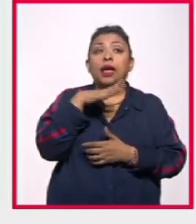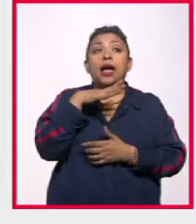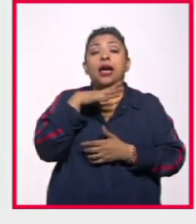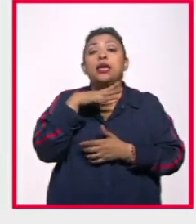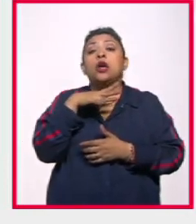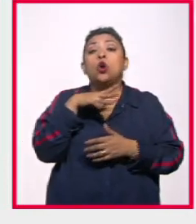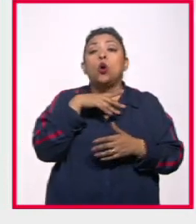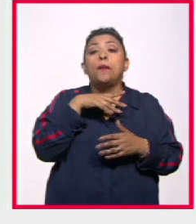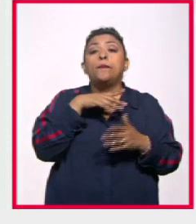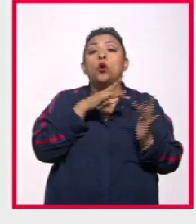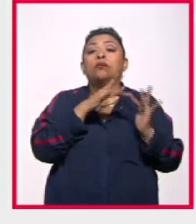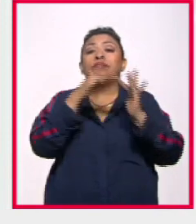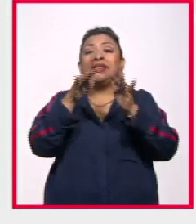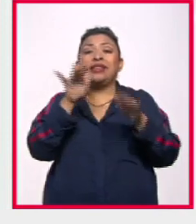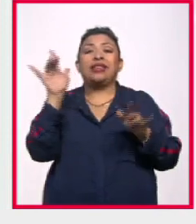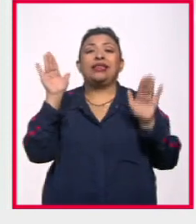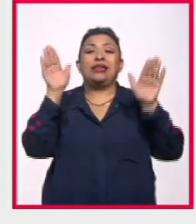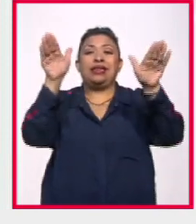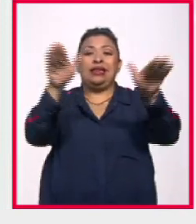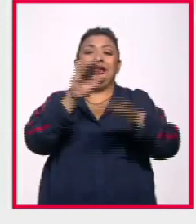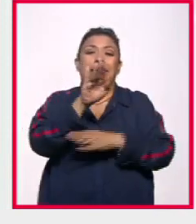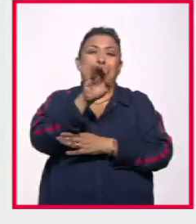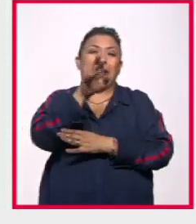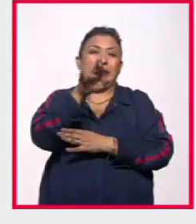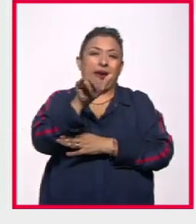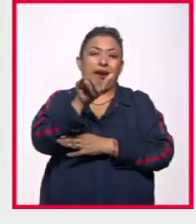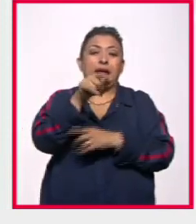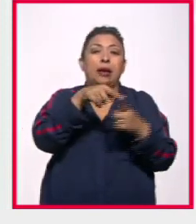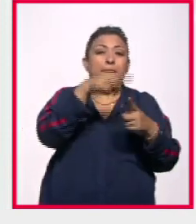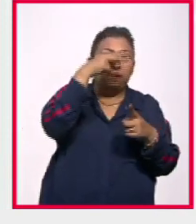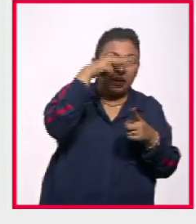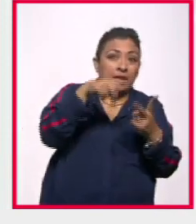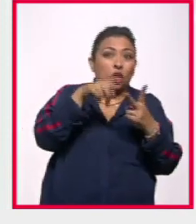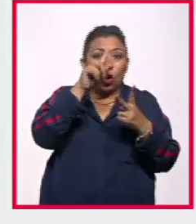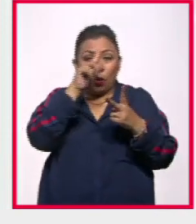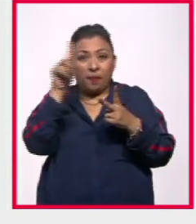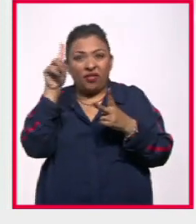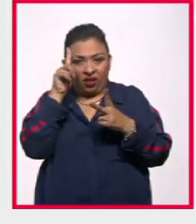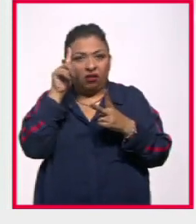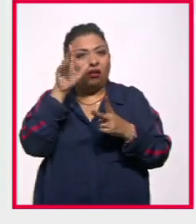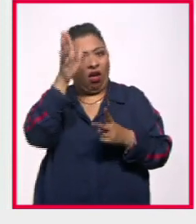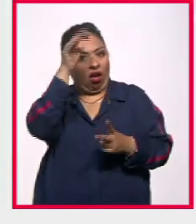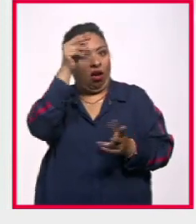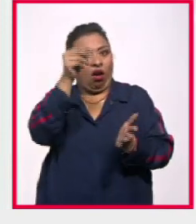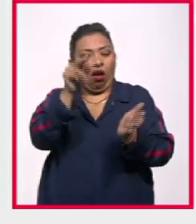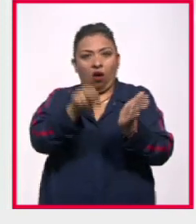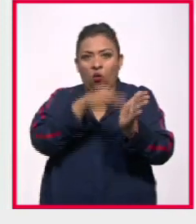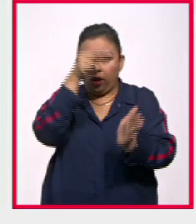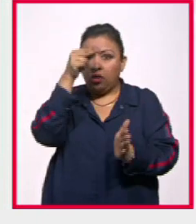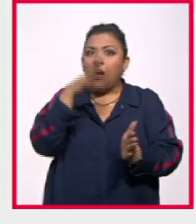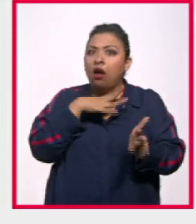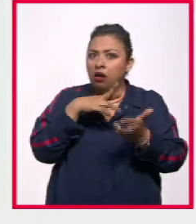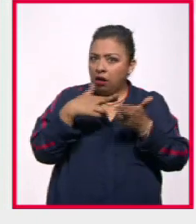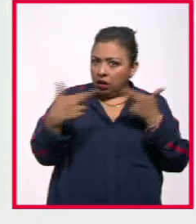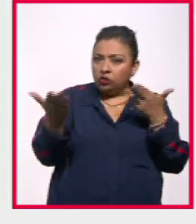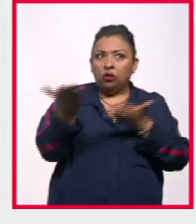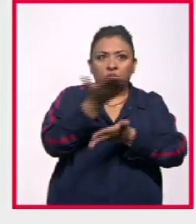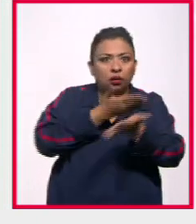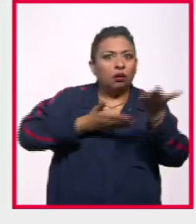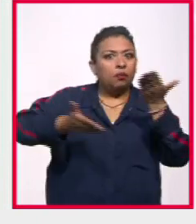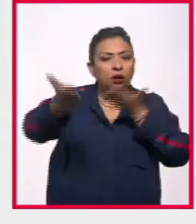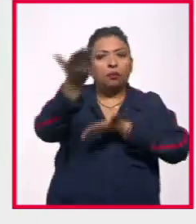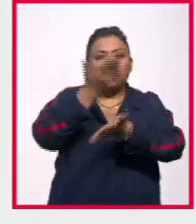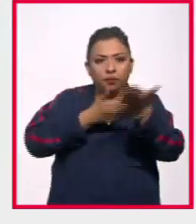la ruta comercial de Iberia, el vuelo entre México y Madrid. Entonces, había muchas relaciones